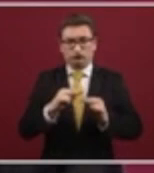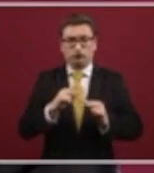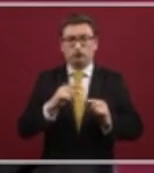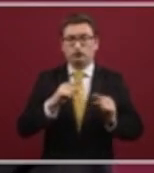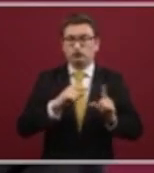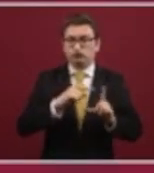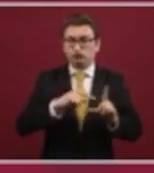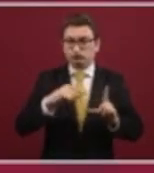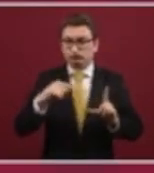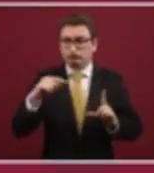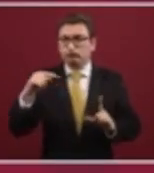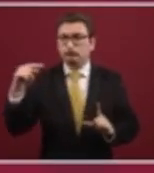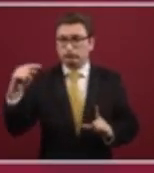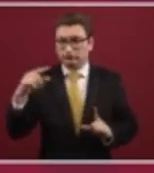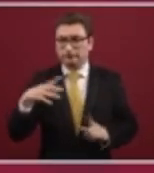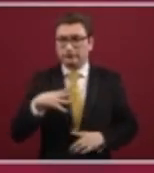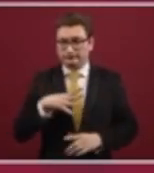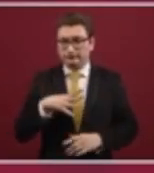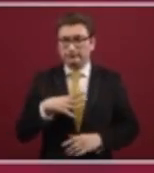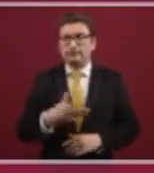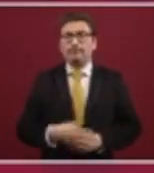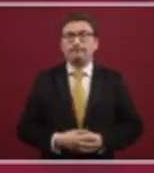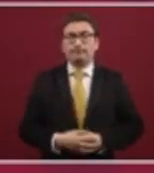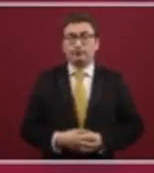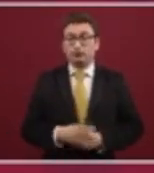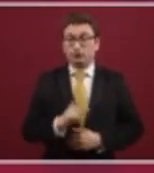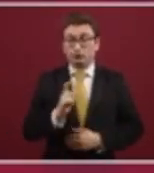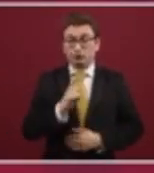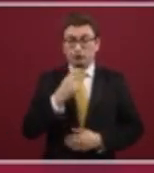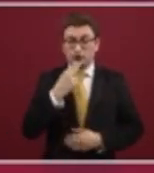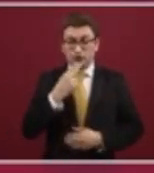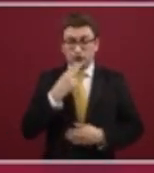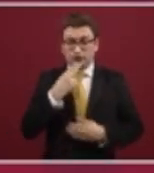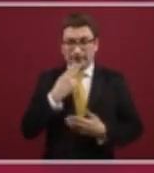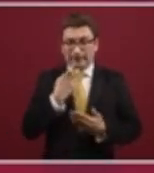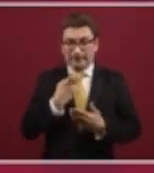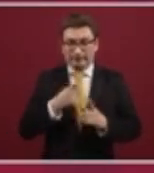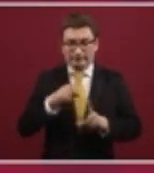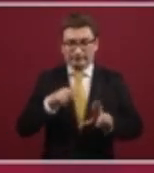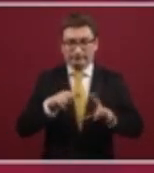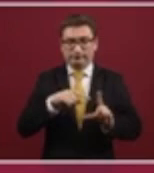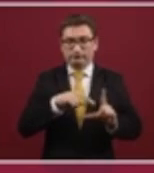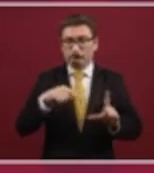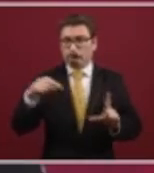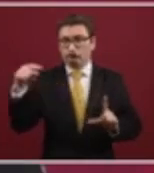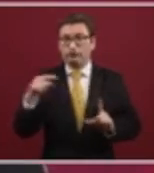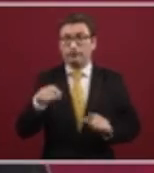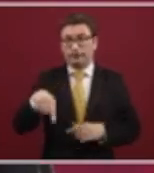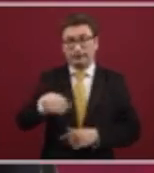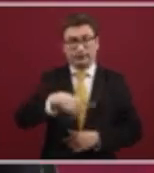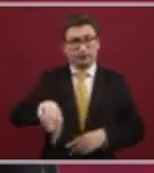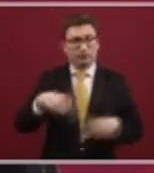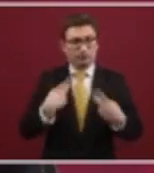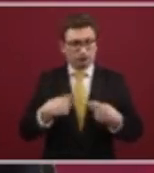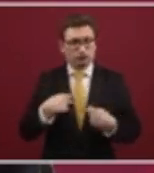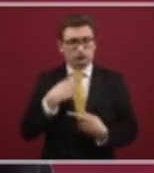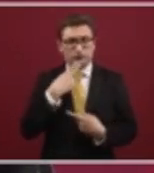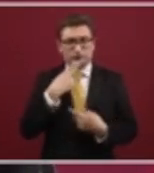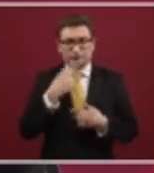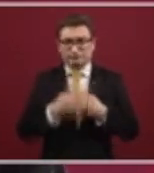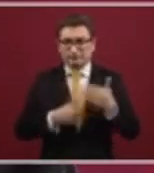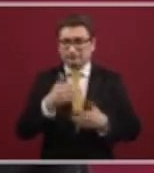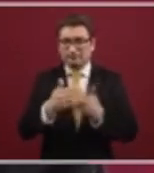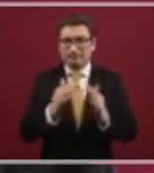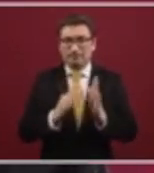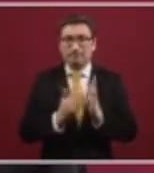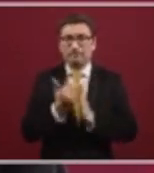se ha incrementado, ¿sí?, el consumo de la gente, y tengo el dato